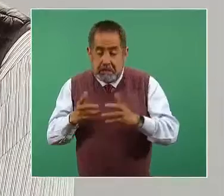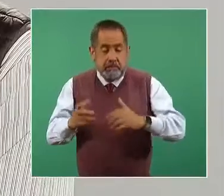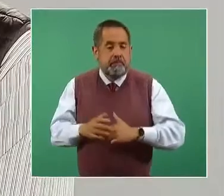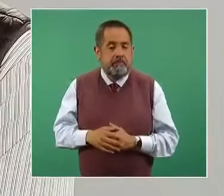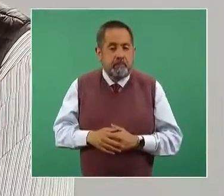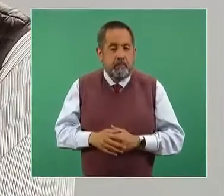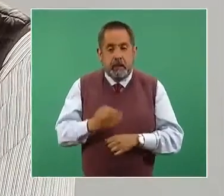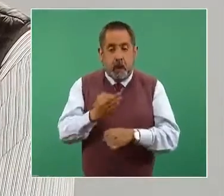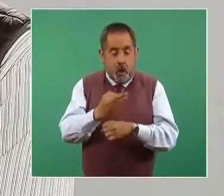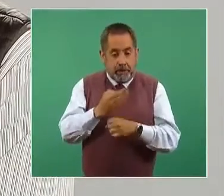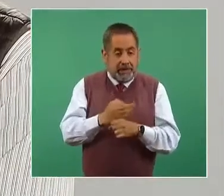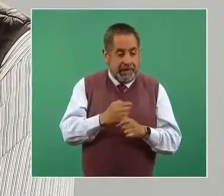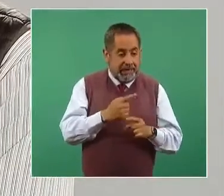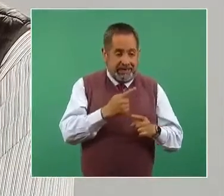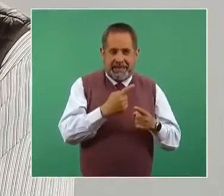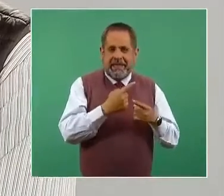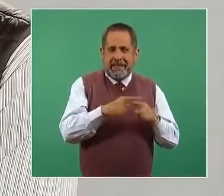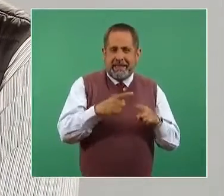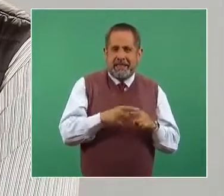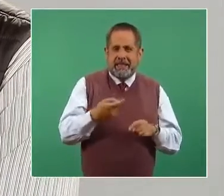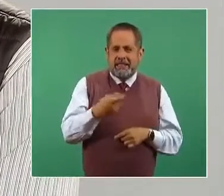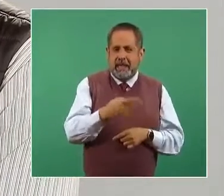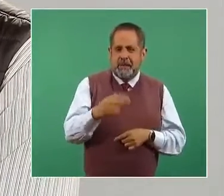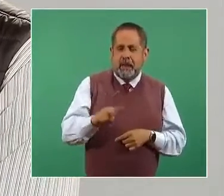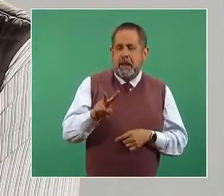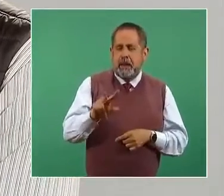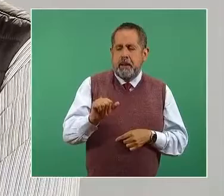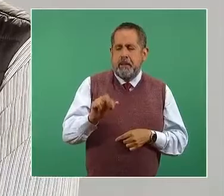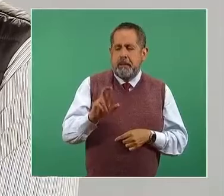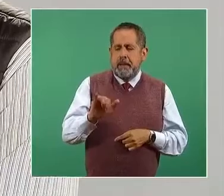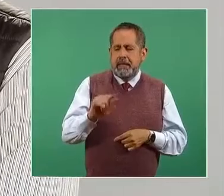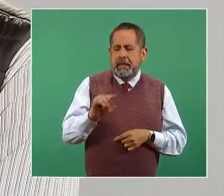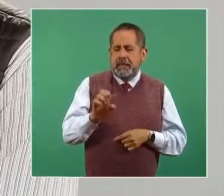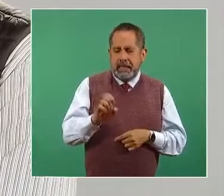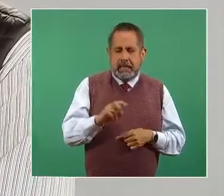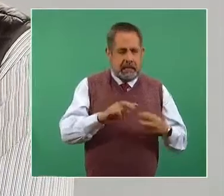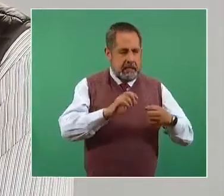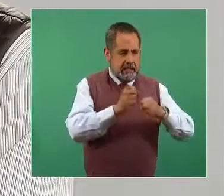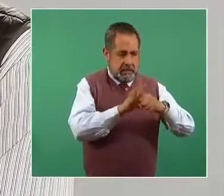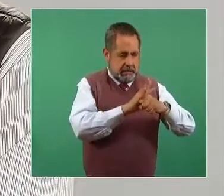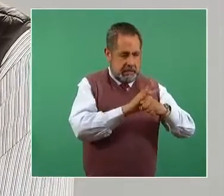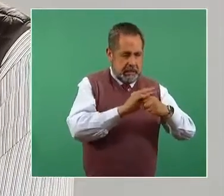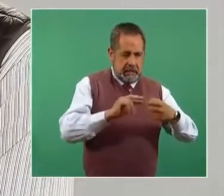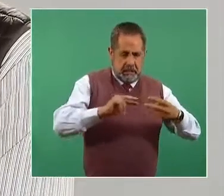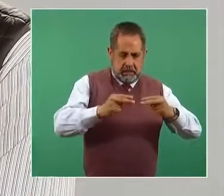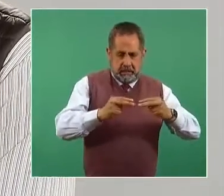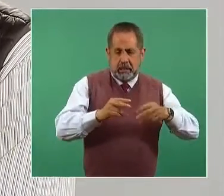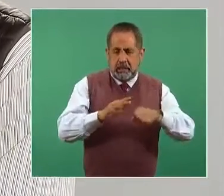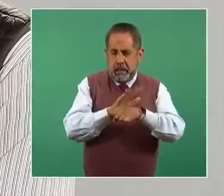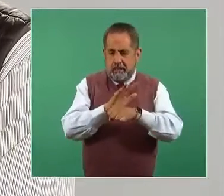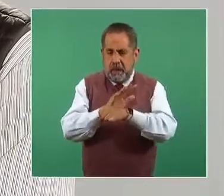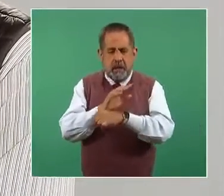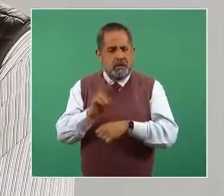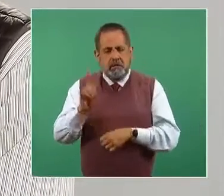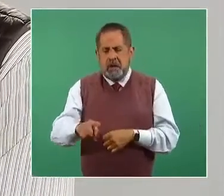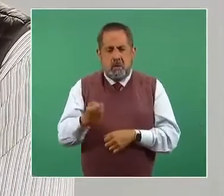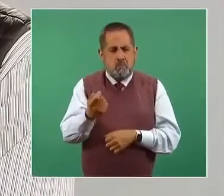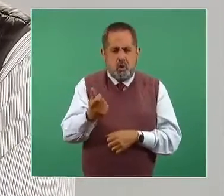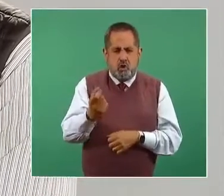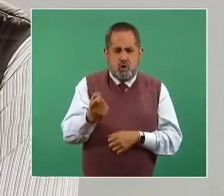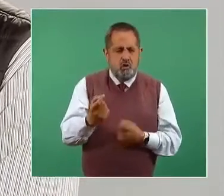momento, las variantes que hemos tenido identificadas en México han sido pocas para efectos